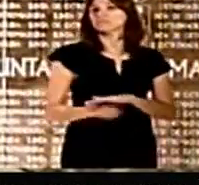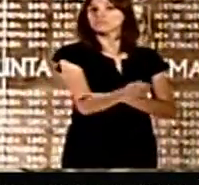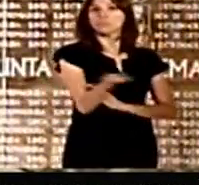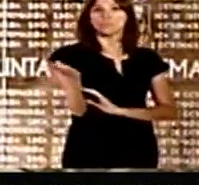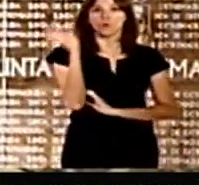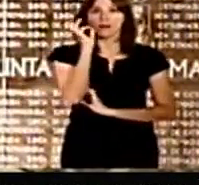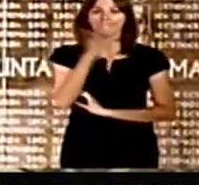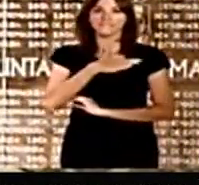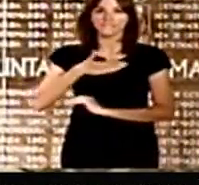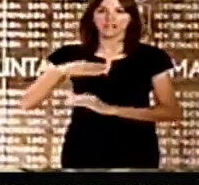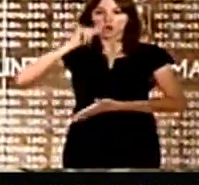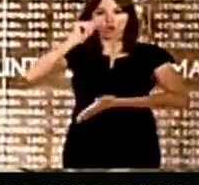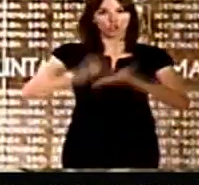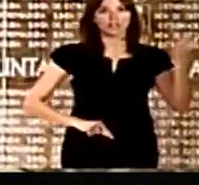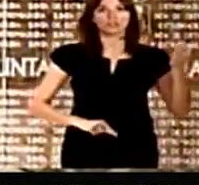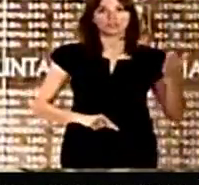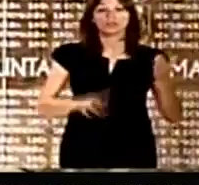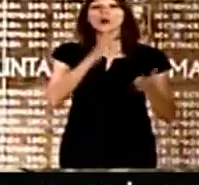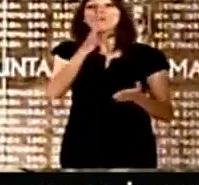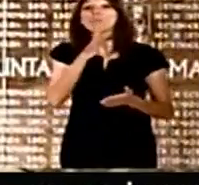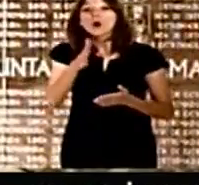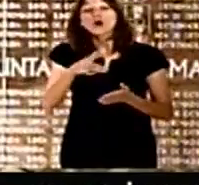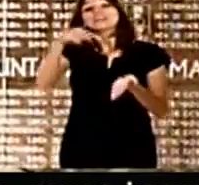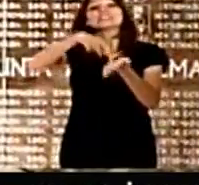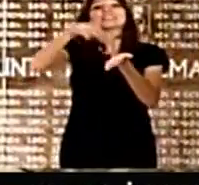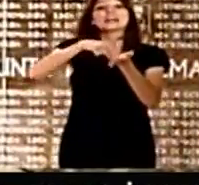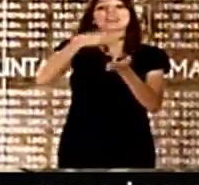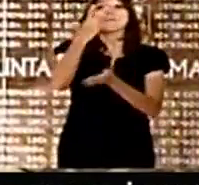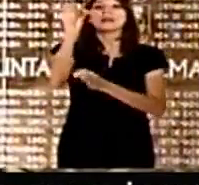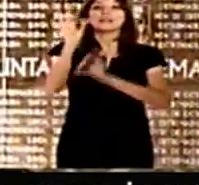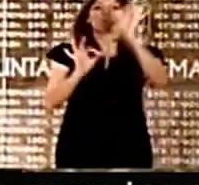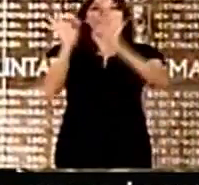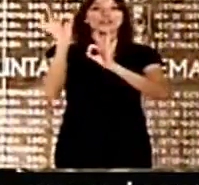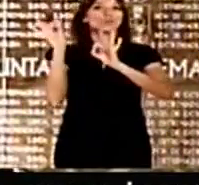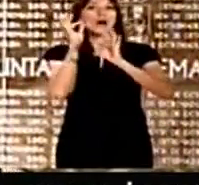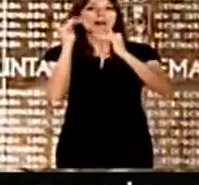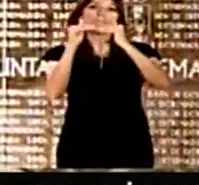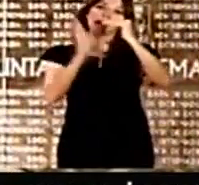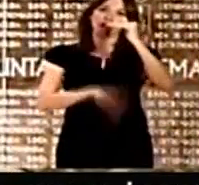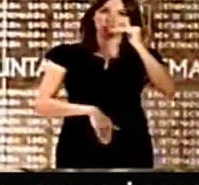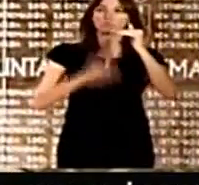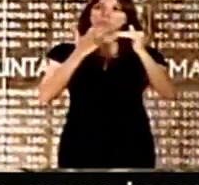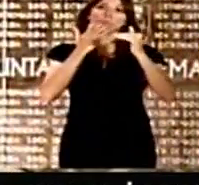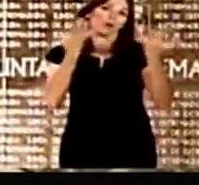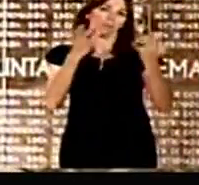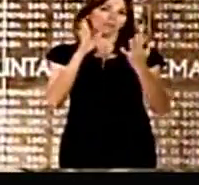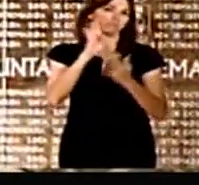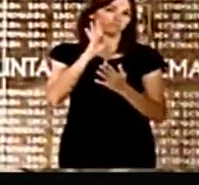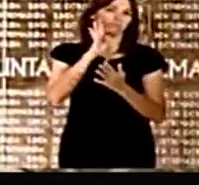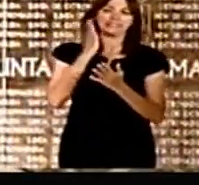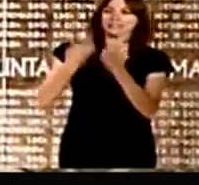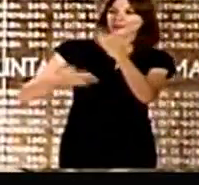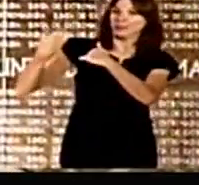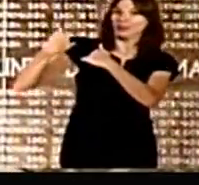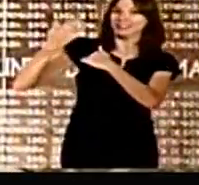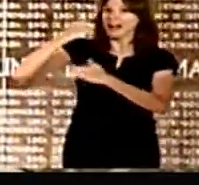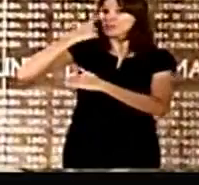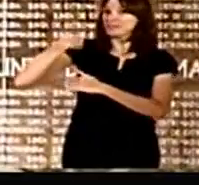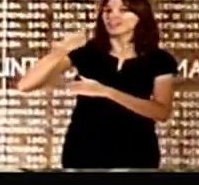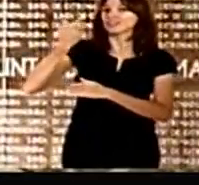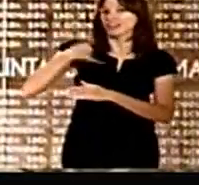cuya tasa de inserción femenina es inferior al 20%. Les pongo algunos ejemplos que se los puse también en la convocatoria del año